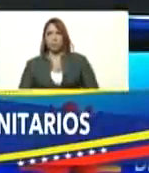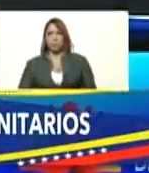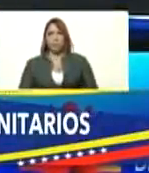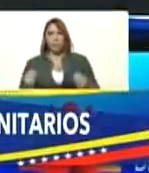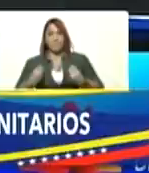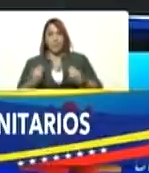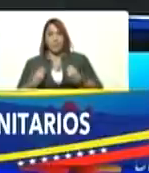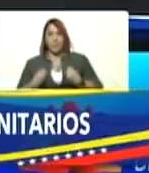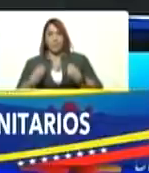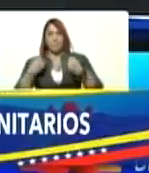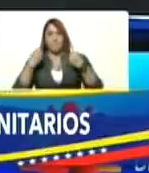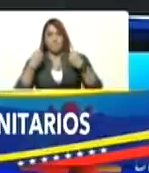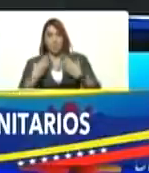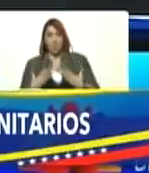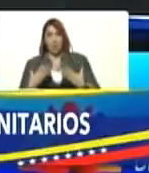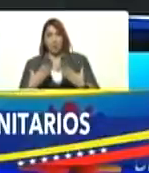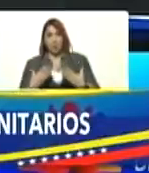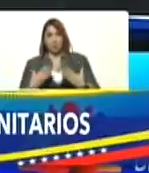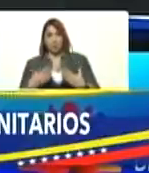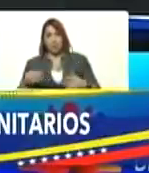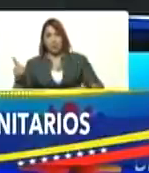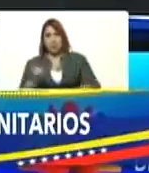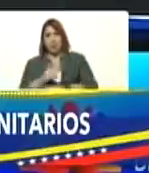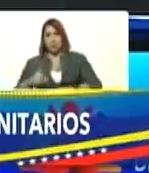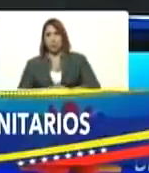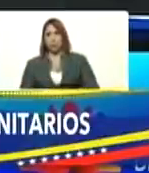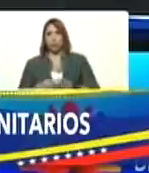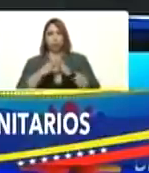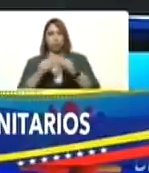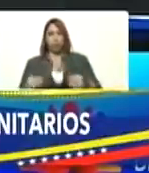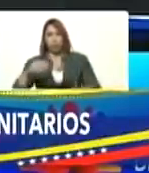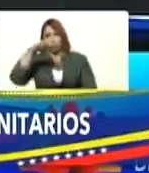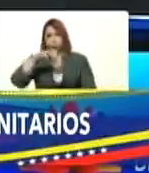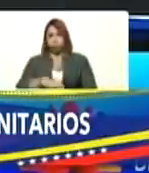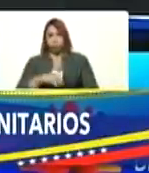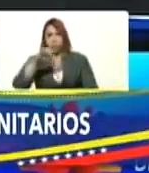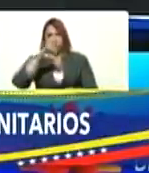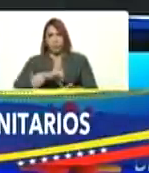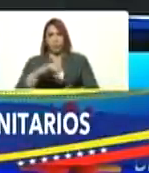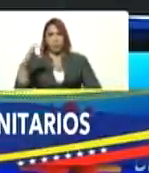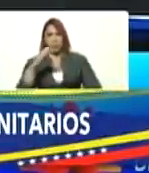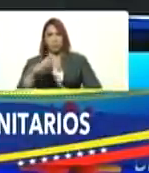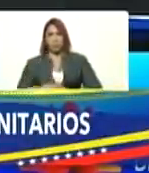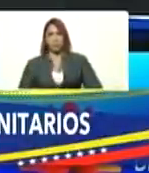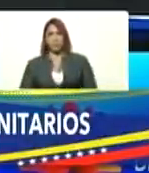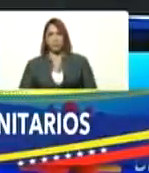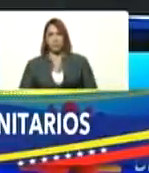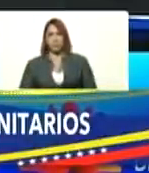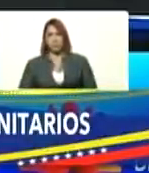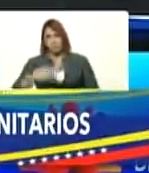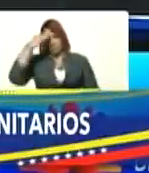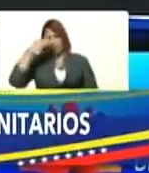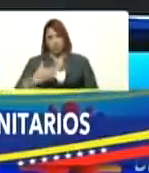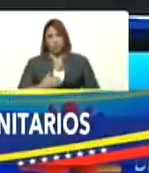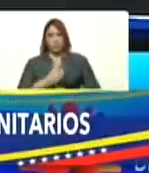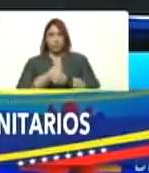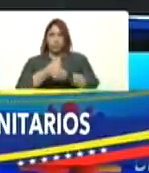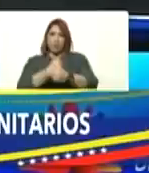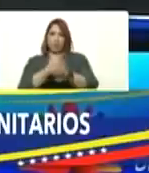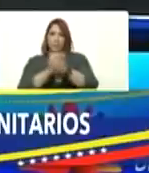vivir viviendo lo más pronto posible. Toda la región capital, Almiranta, querida compañera,